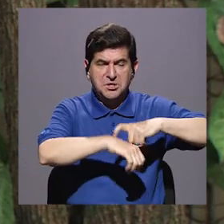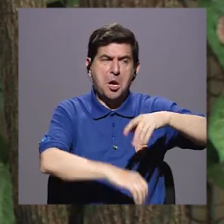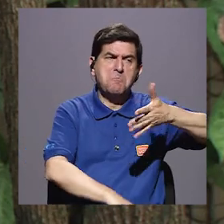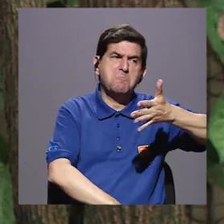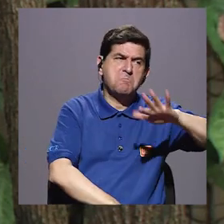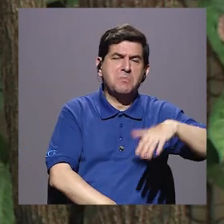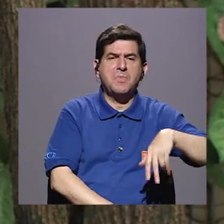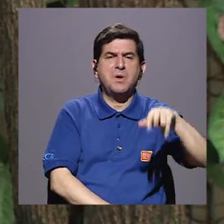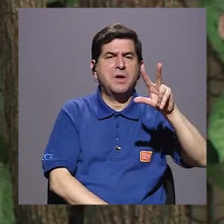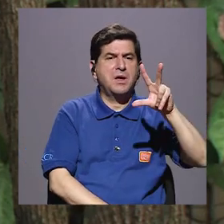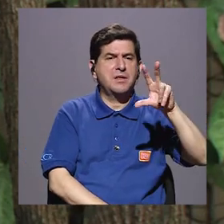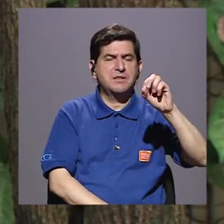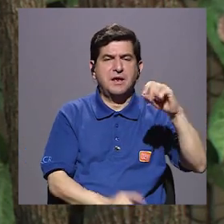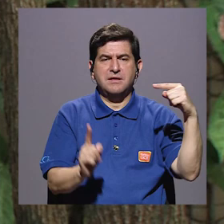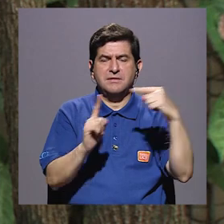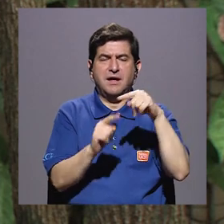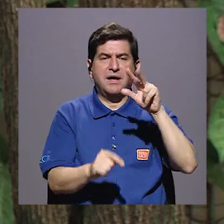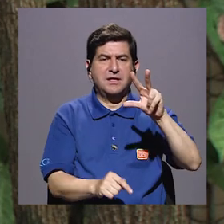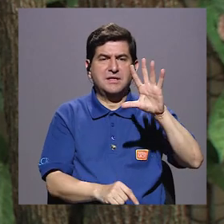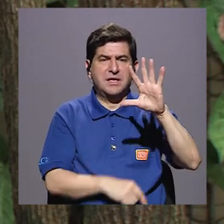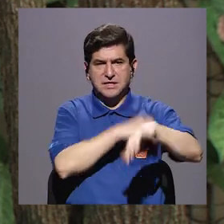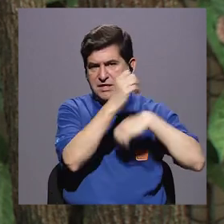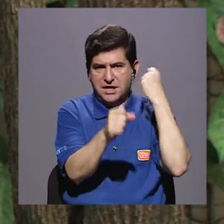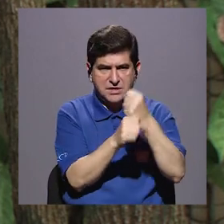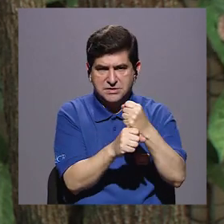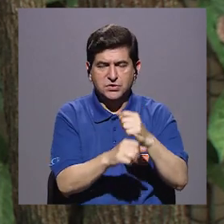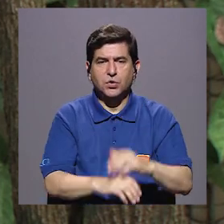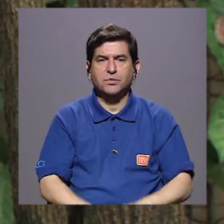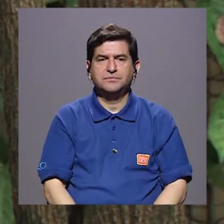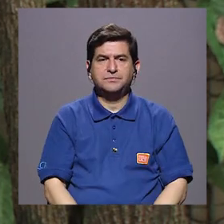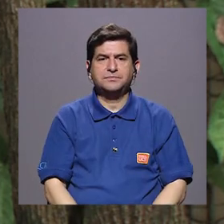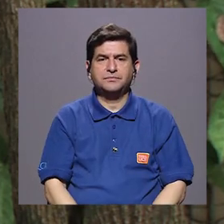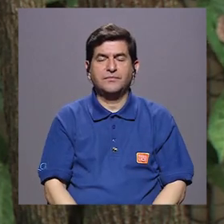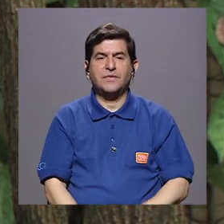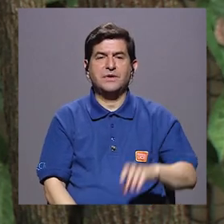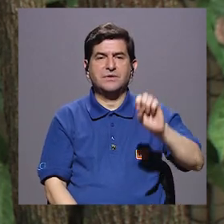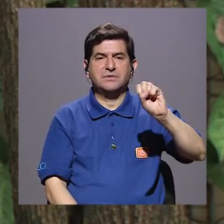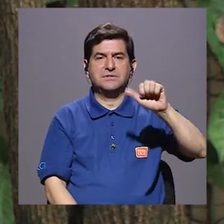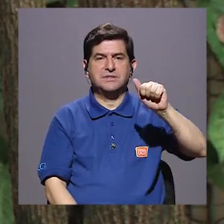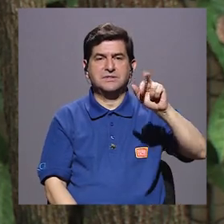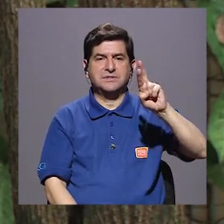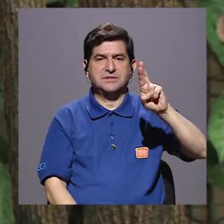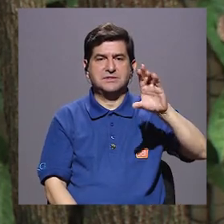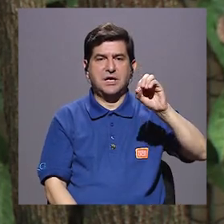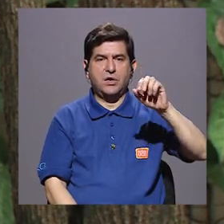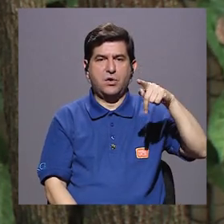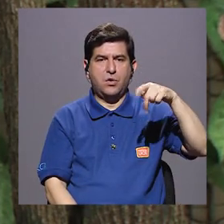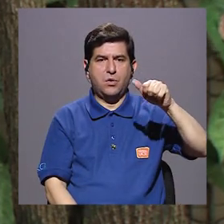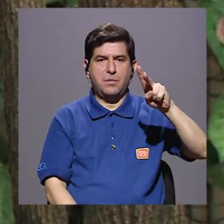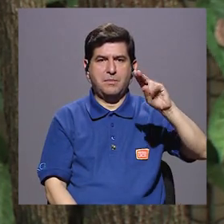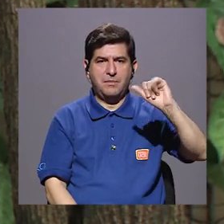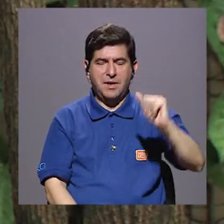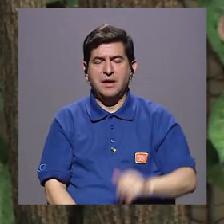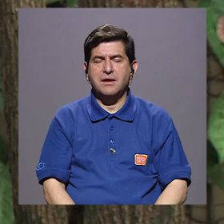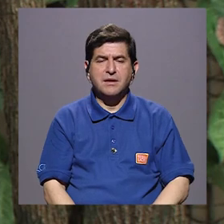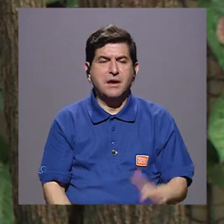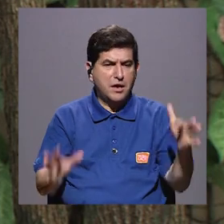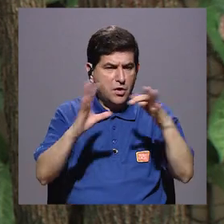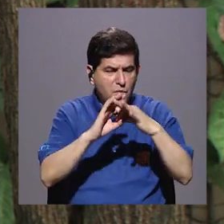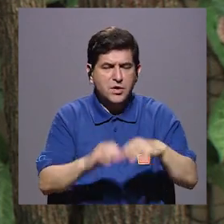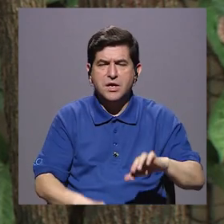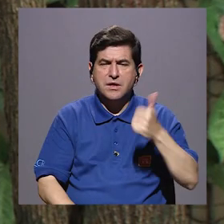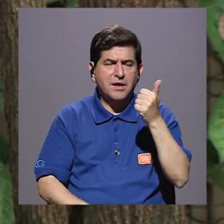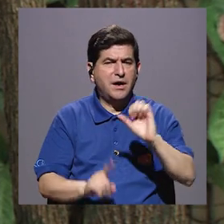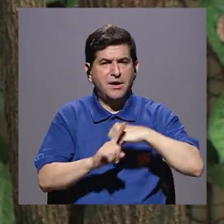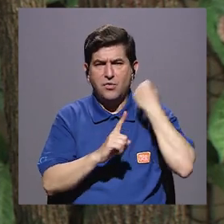da más o menos entre los 30 y los 35 años. Entonces, la sarcopenia, al igual que las otras condiciones asociadas al envejecimiento,